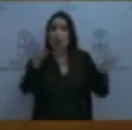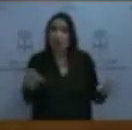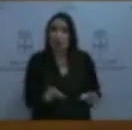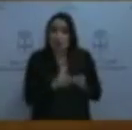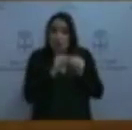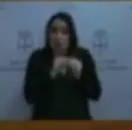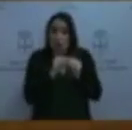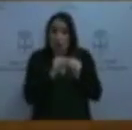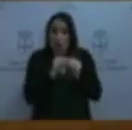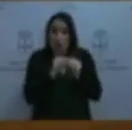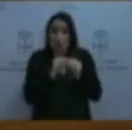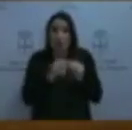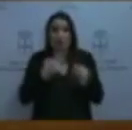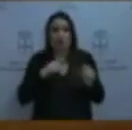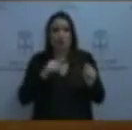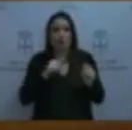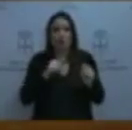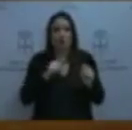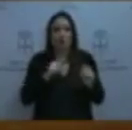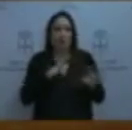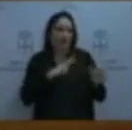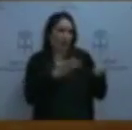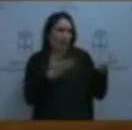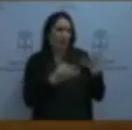realizamos al observar, por favor.